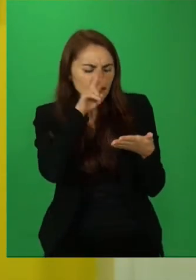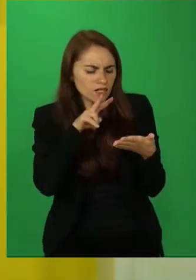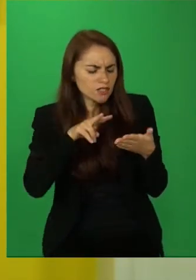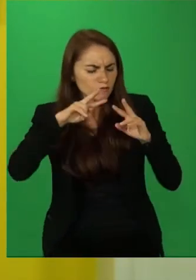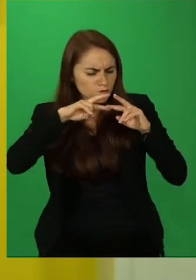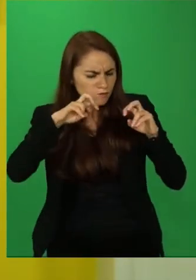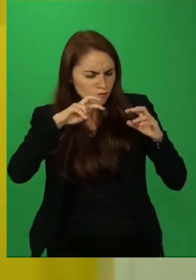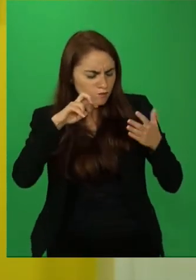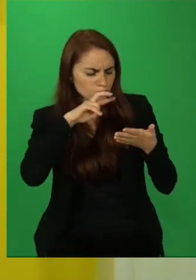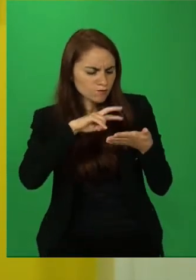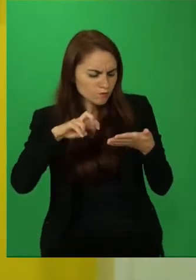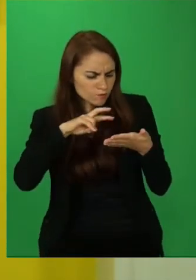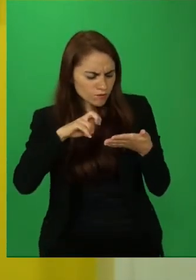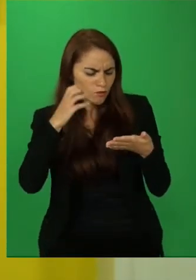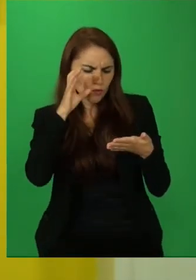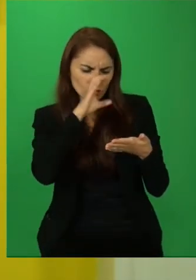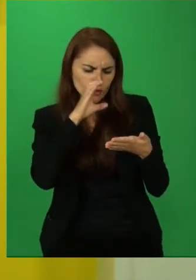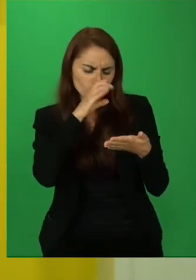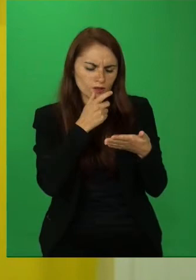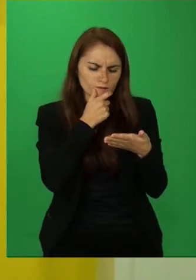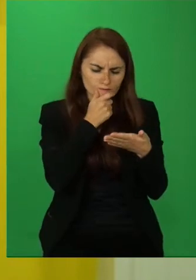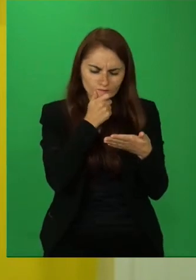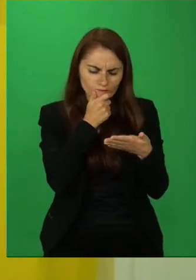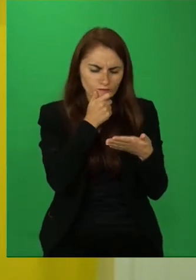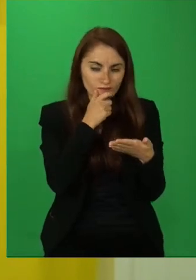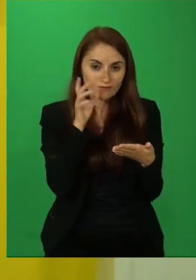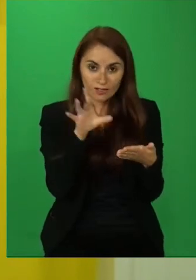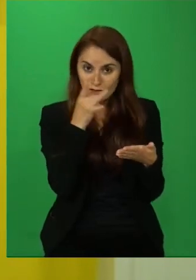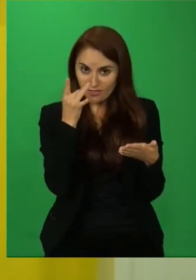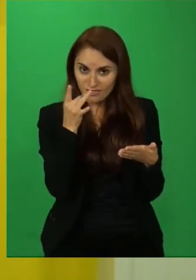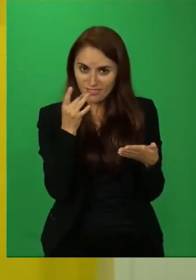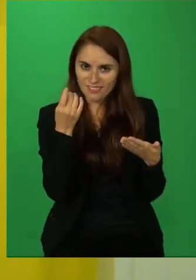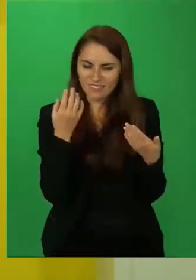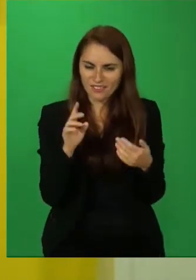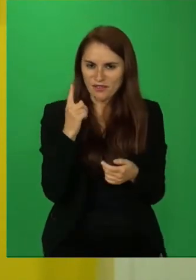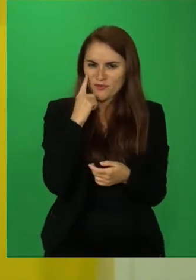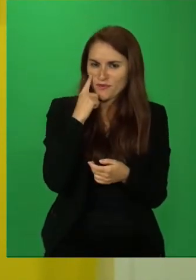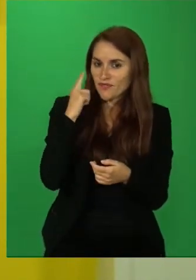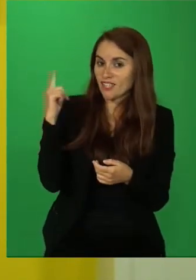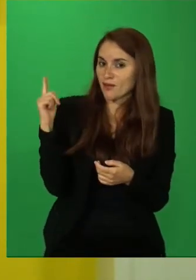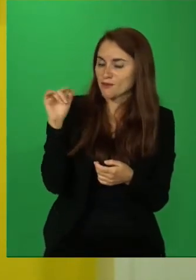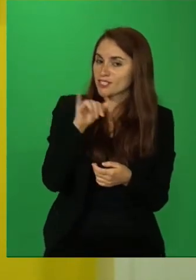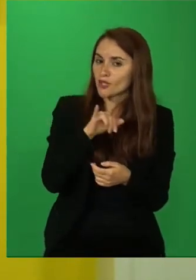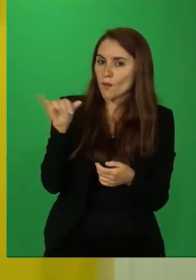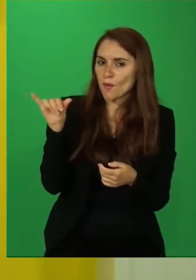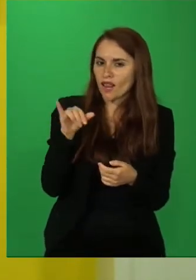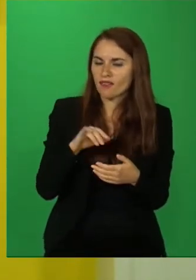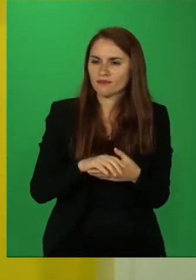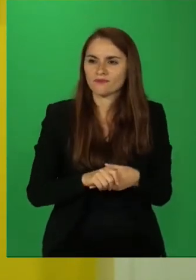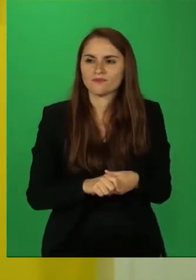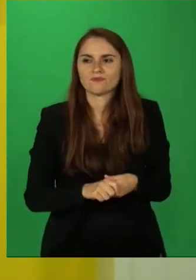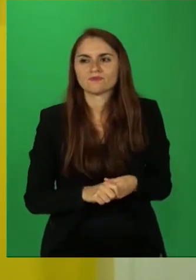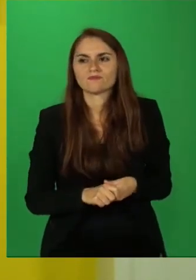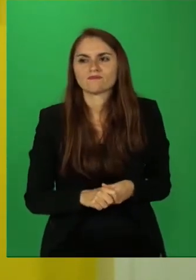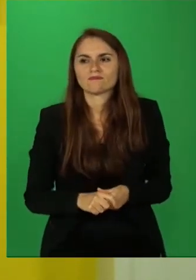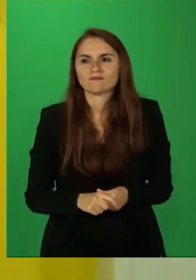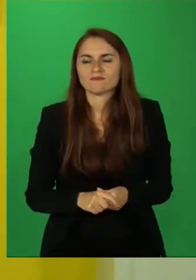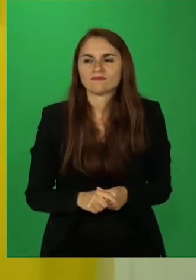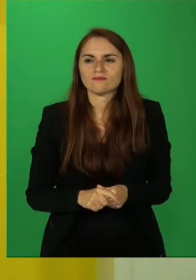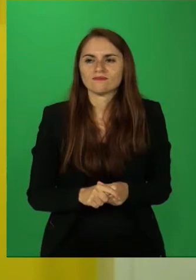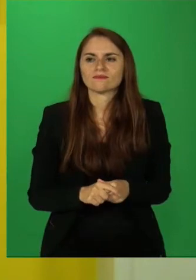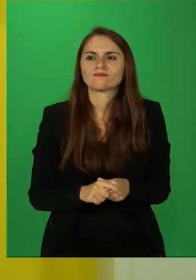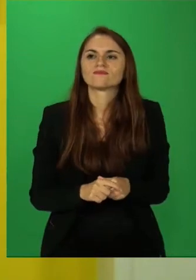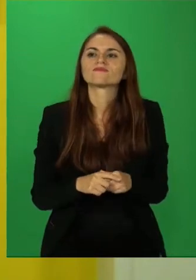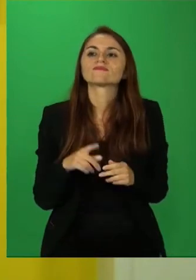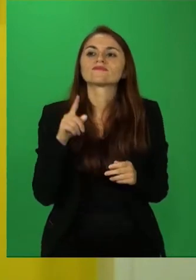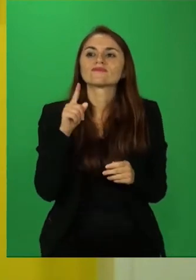subterráneo que nos quiera decir. ¿Sí? ¿Lo tienes? Vamos entonces a confirmar si coincides conmigo. El